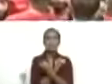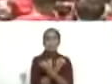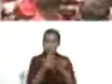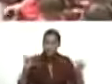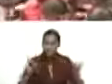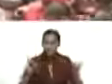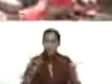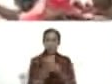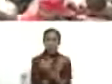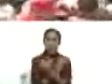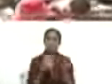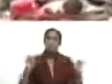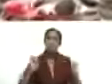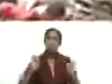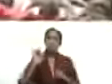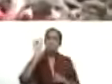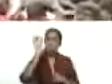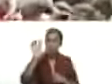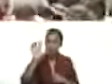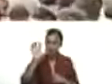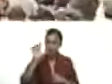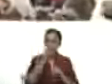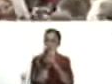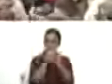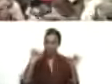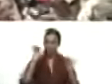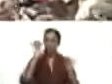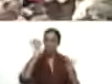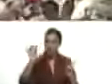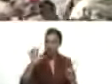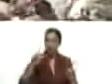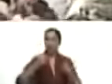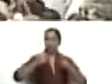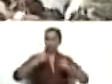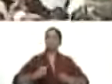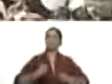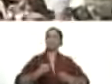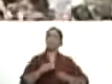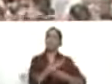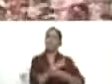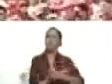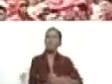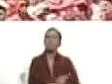dignidad, coraje, valentía, patriotismo,